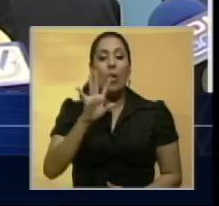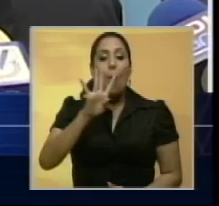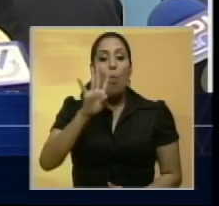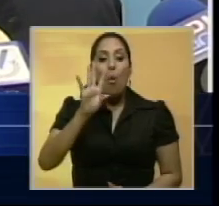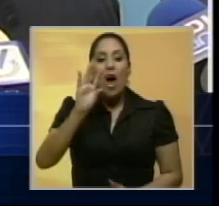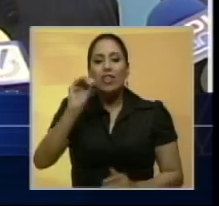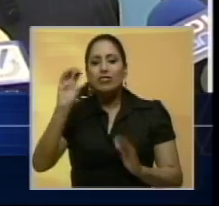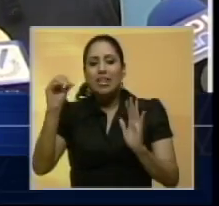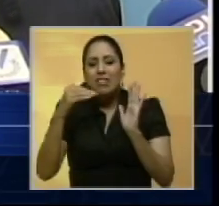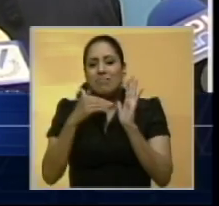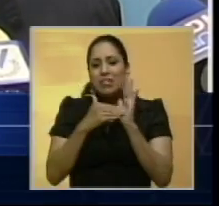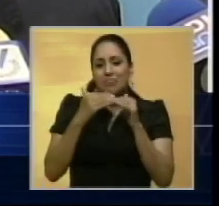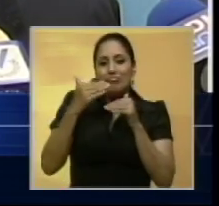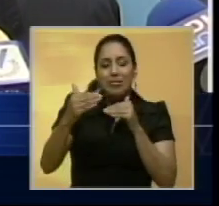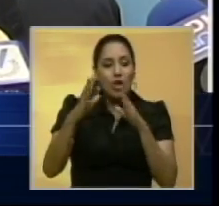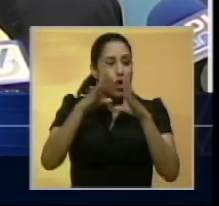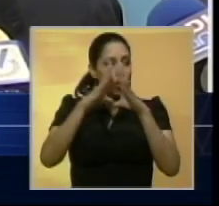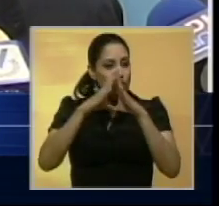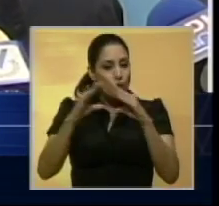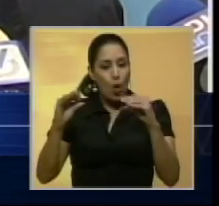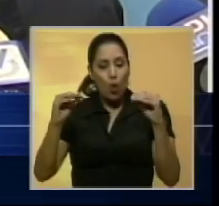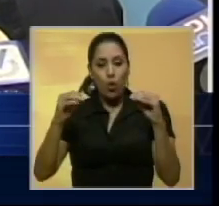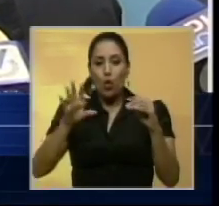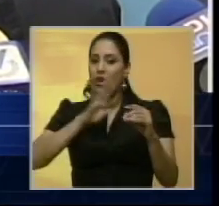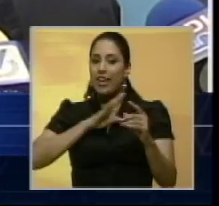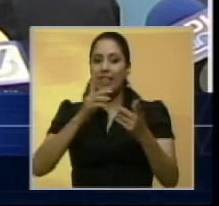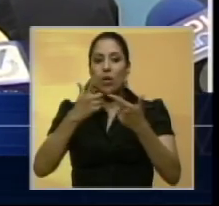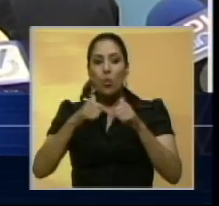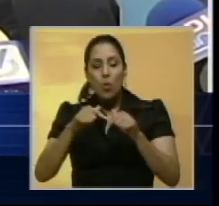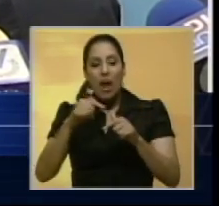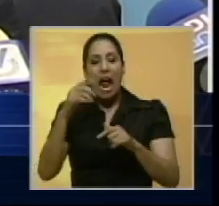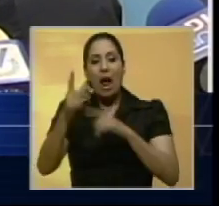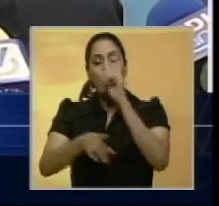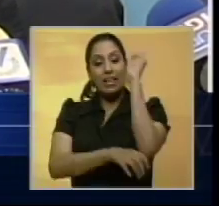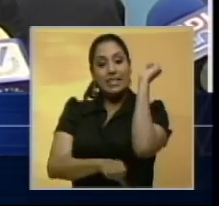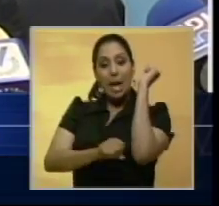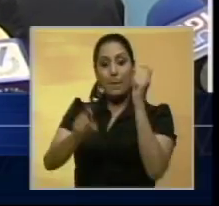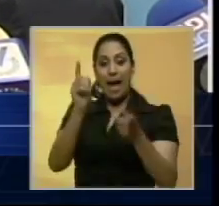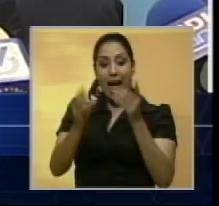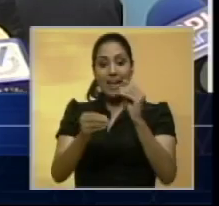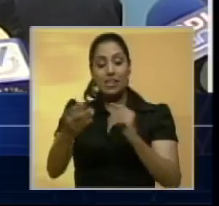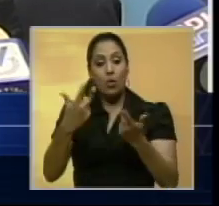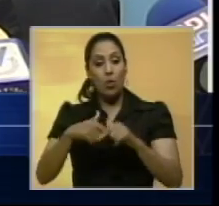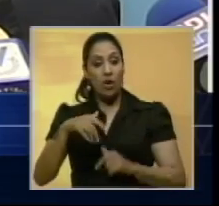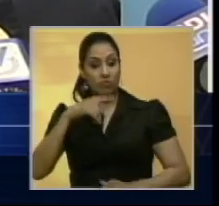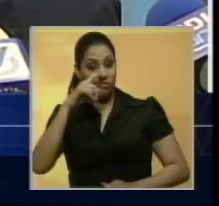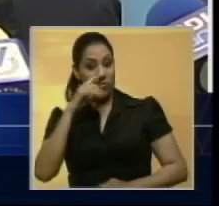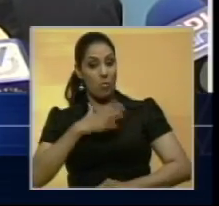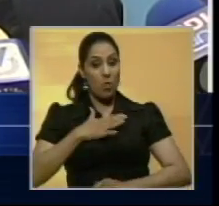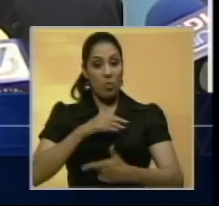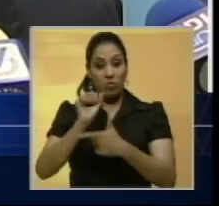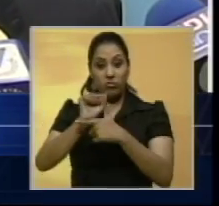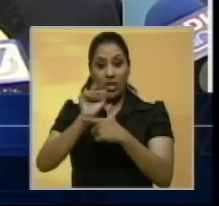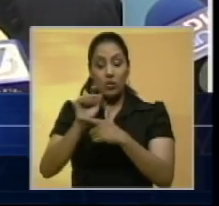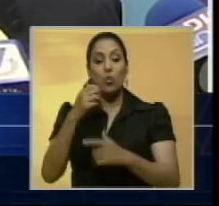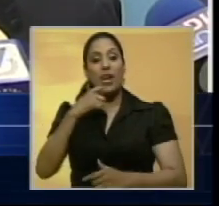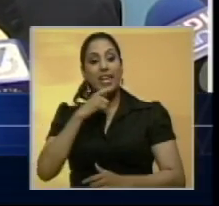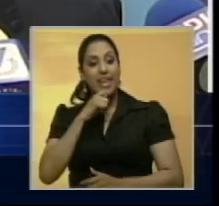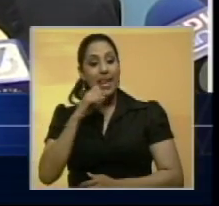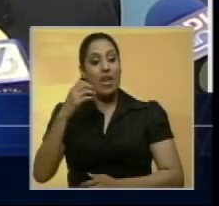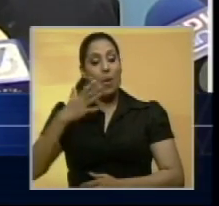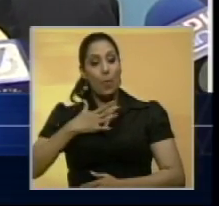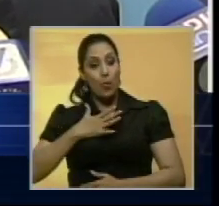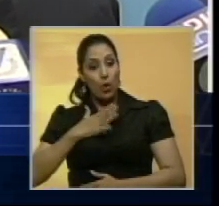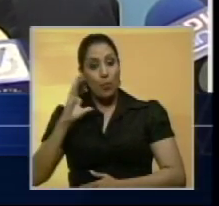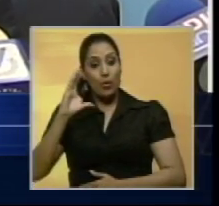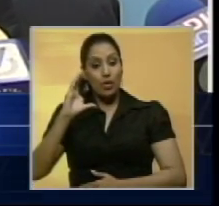400.000 rebasaron todos los filtros legales e ilegales interpuestos por la burocracia pesubista del Consejo Nacional